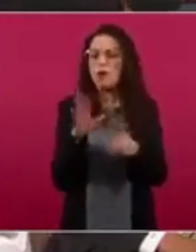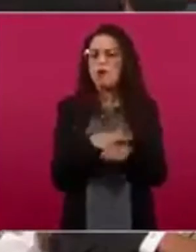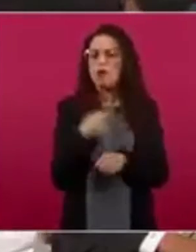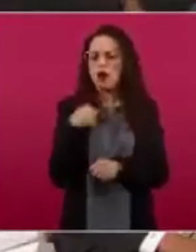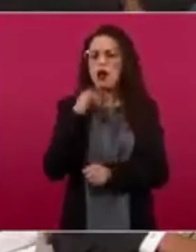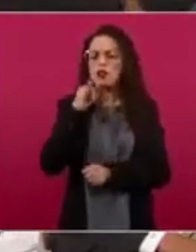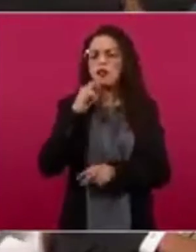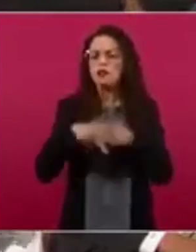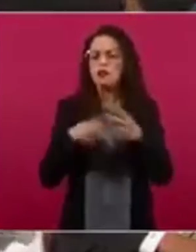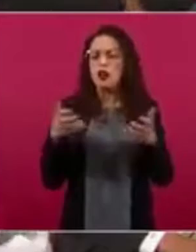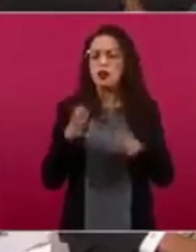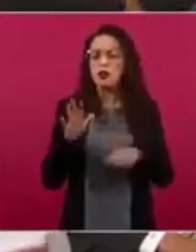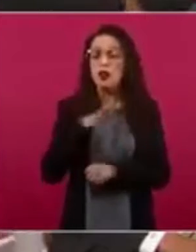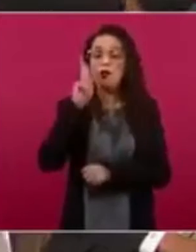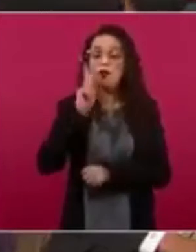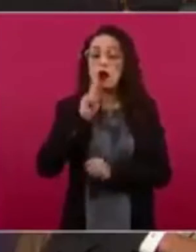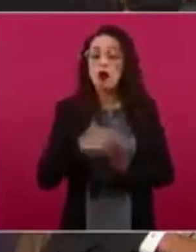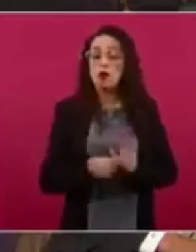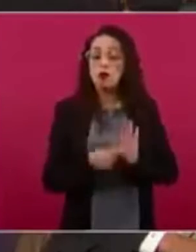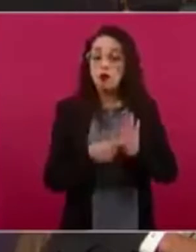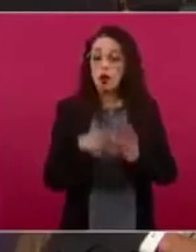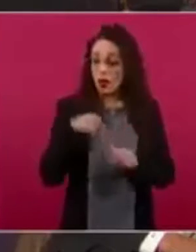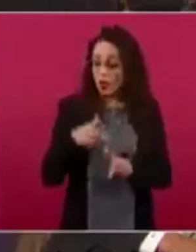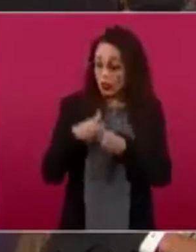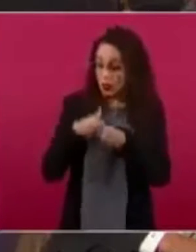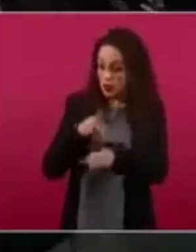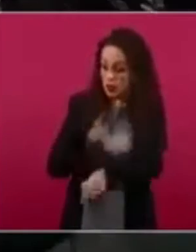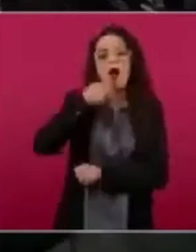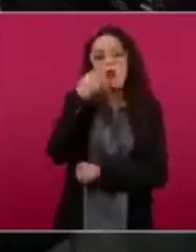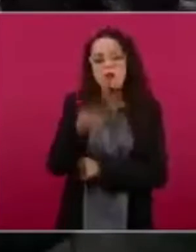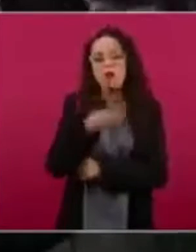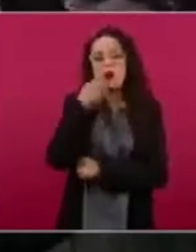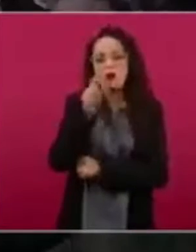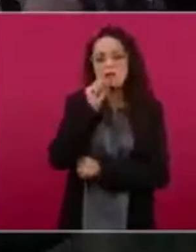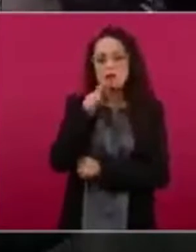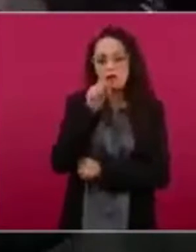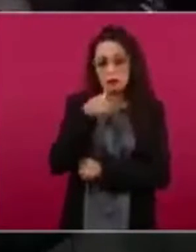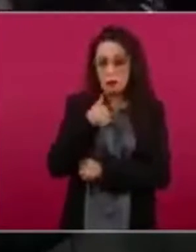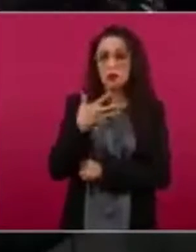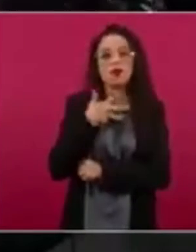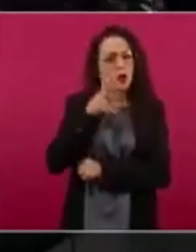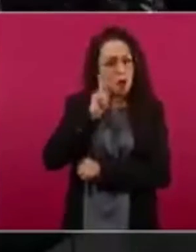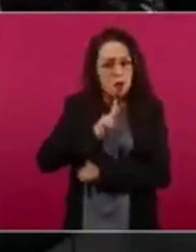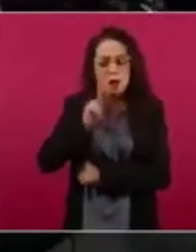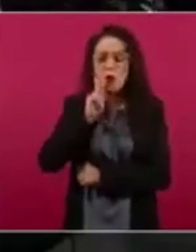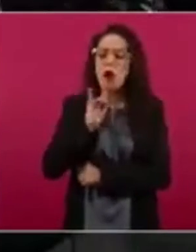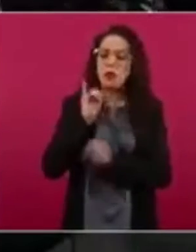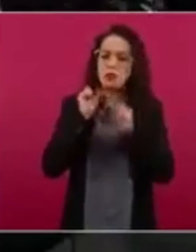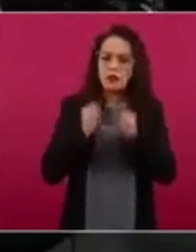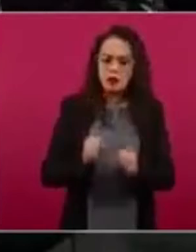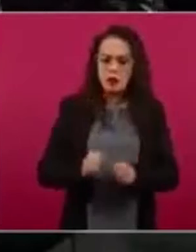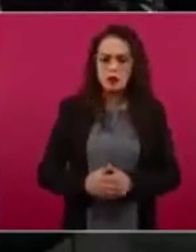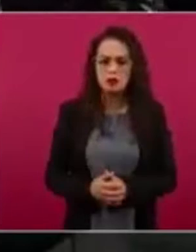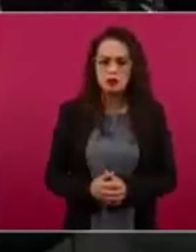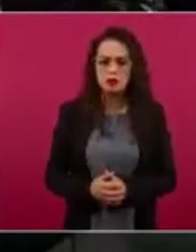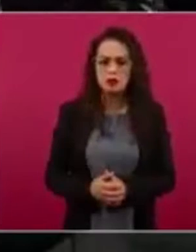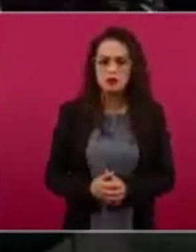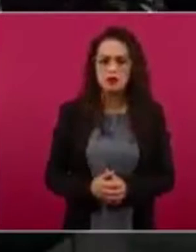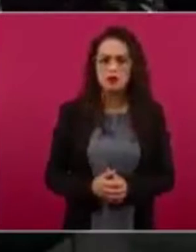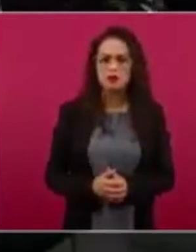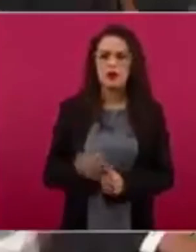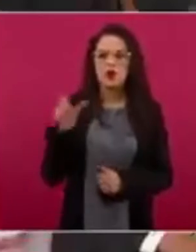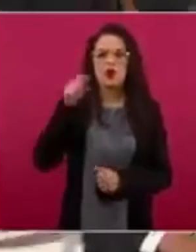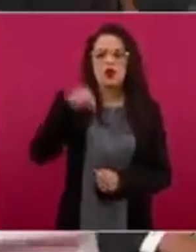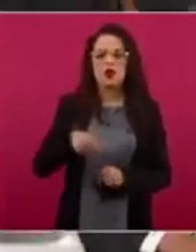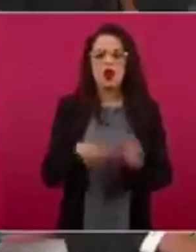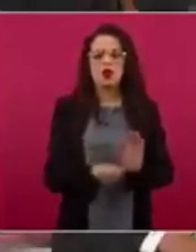venimos diciendo desde hace ya un año. Otra de las cosas es, nosotros no entendíamos por qué cada que se sacaba esta